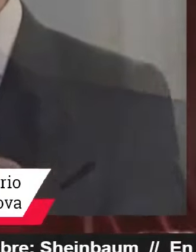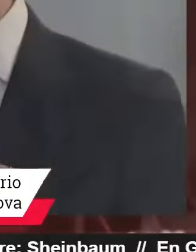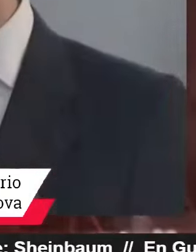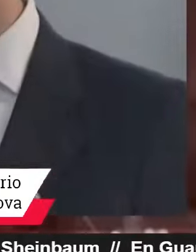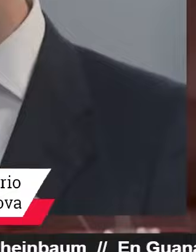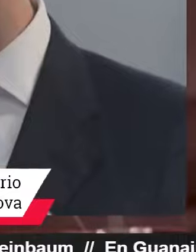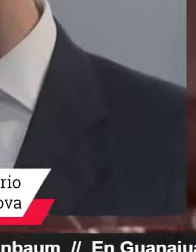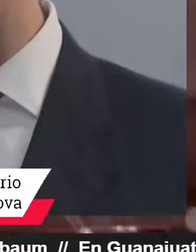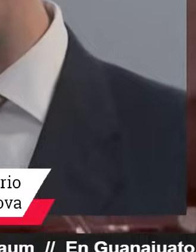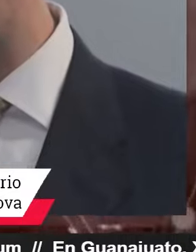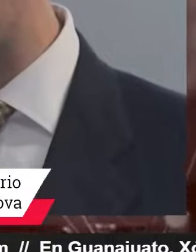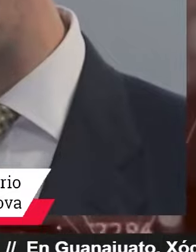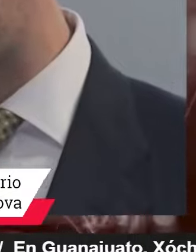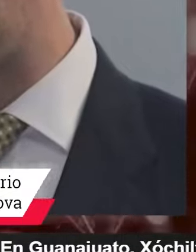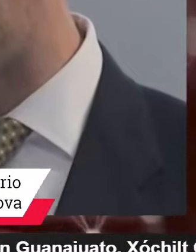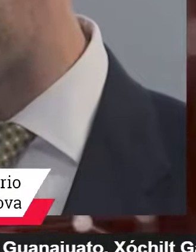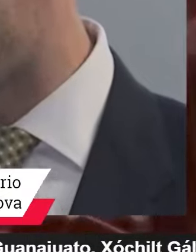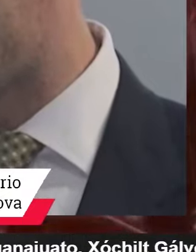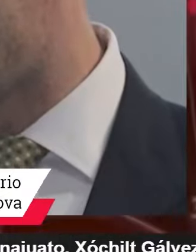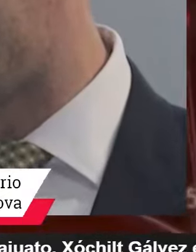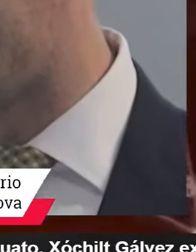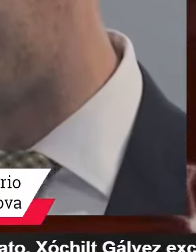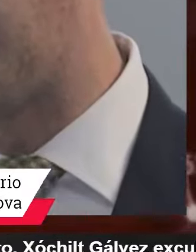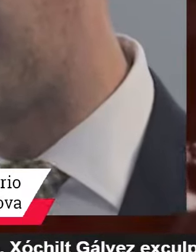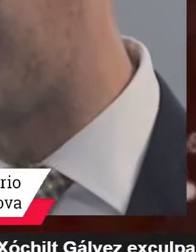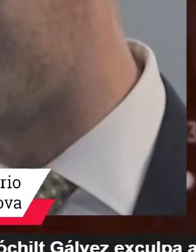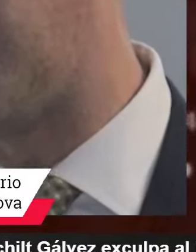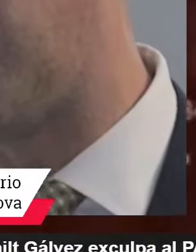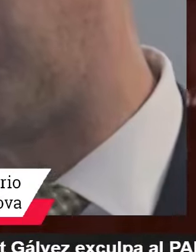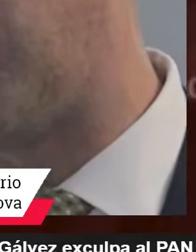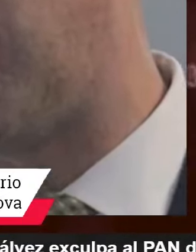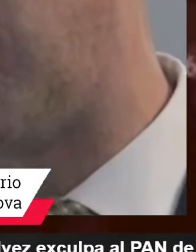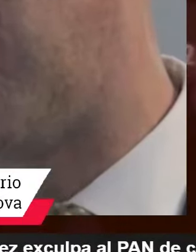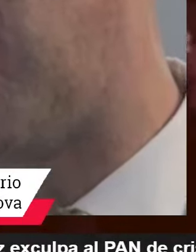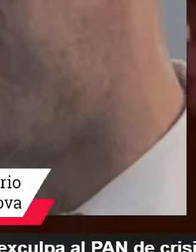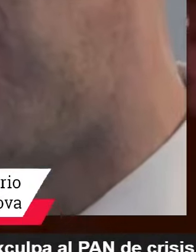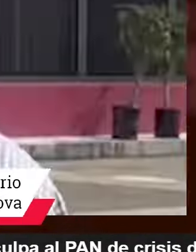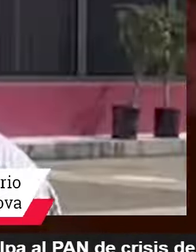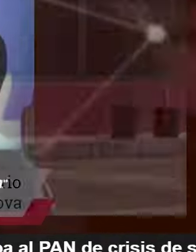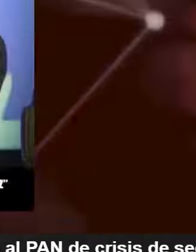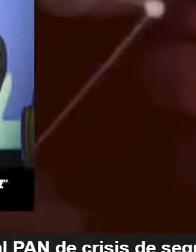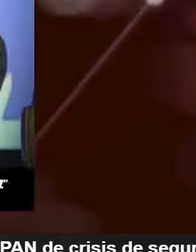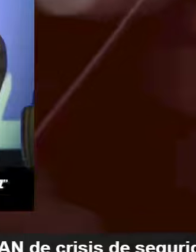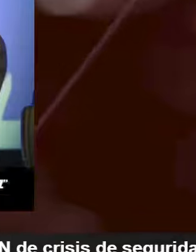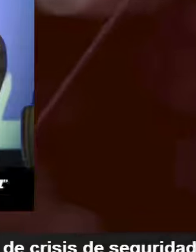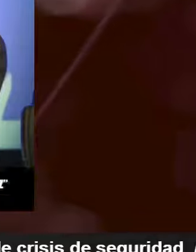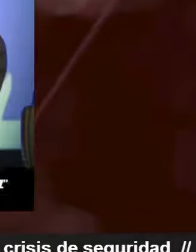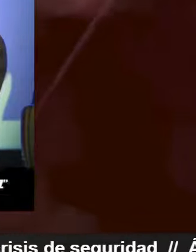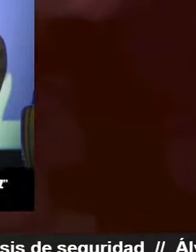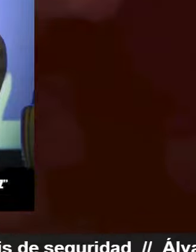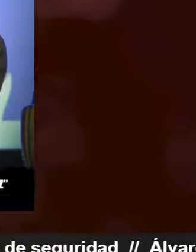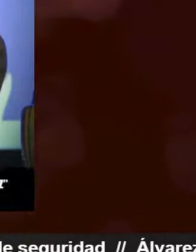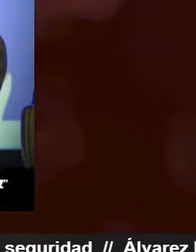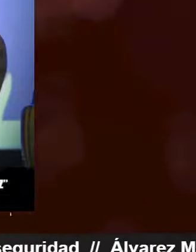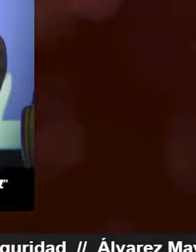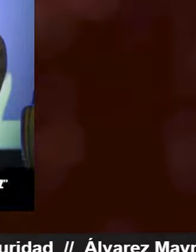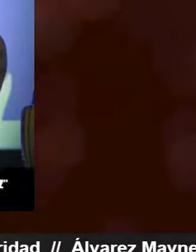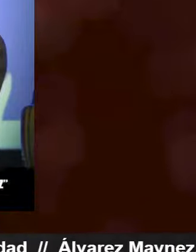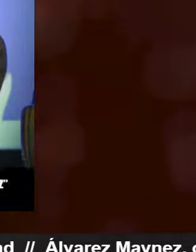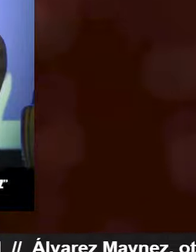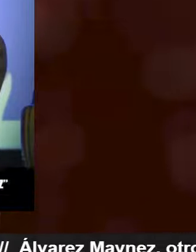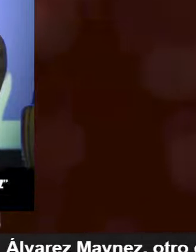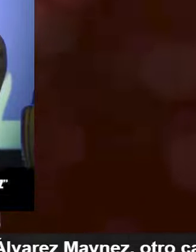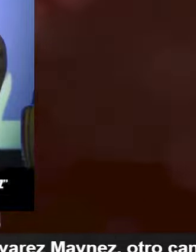donde se le sugiere al Instituto Nacional electoral que no se sigan asignando estos recursos millonarios a